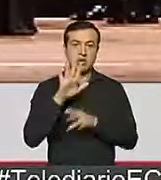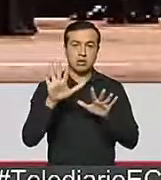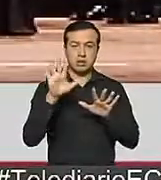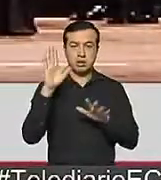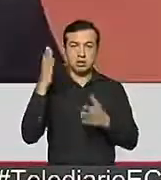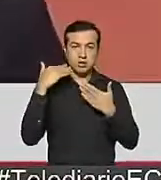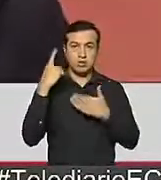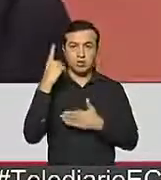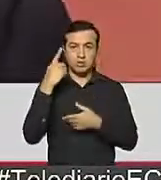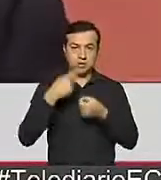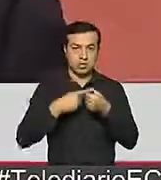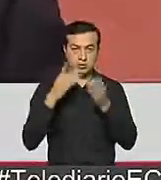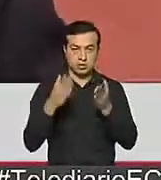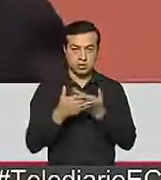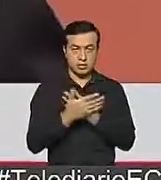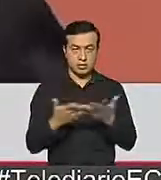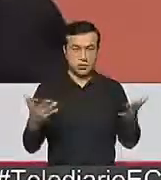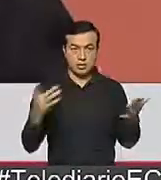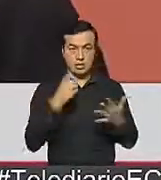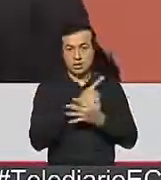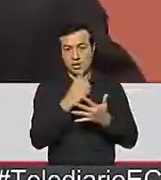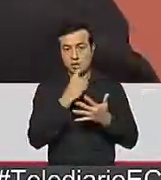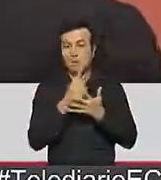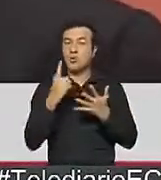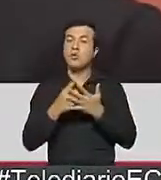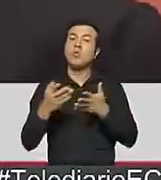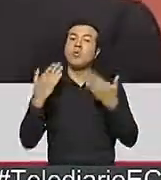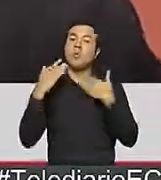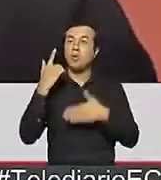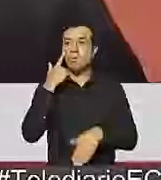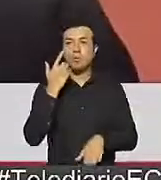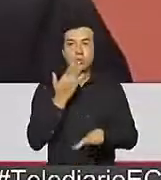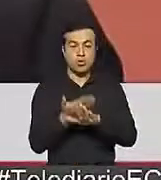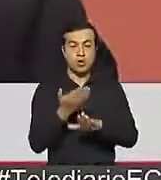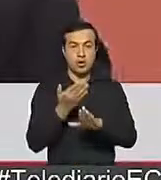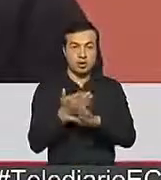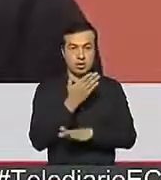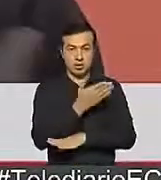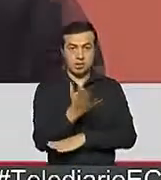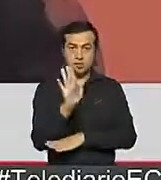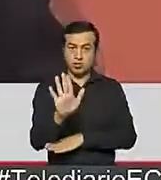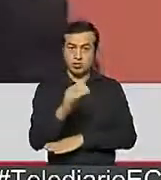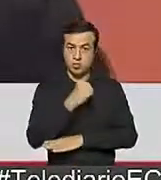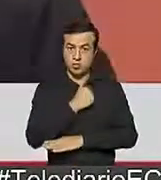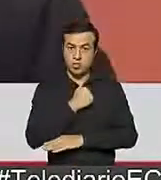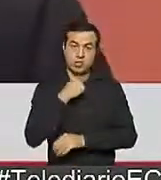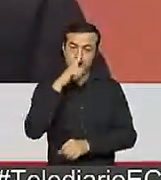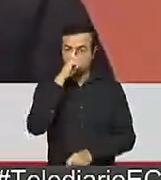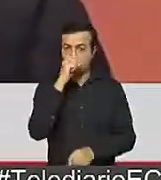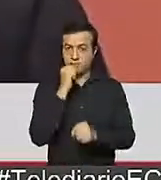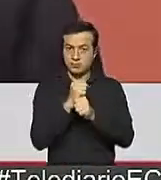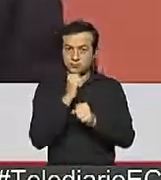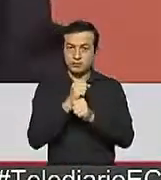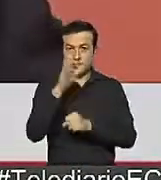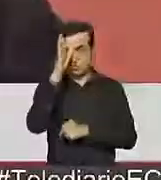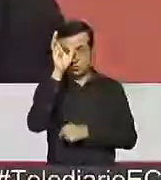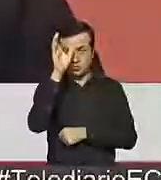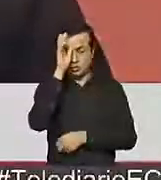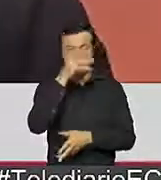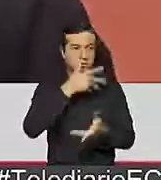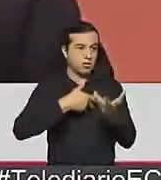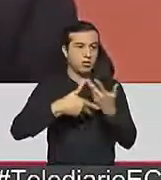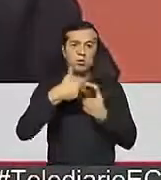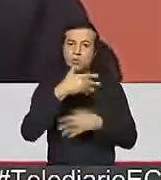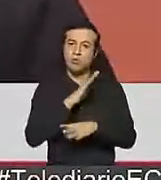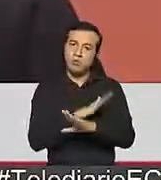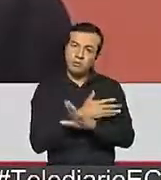de Quito. Este es el momento en el que cada coro de Guayaquil muestra un poco de su trabajo. Y a intercambiar cultura, a intercambiar